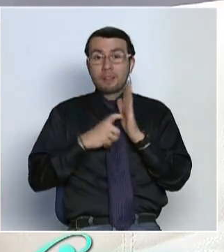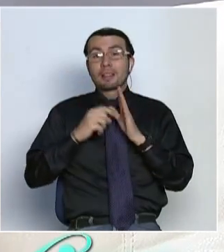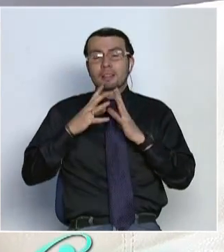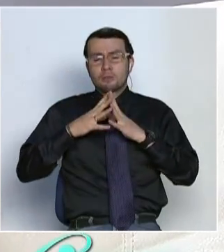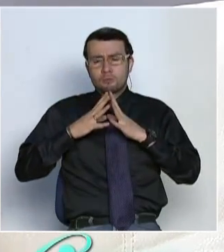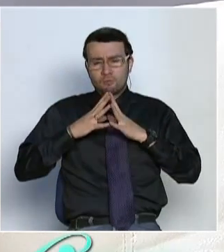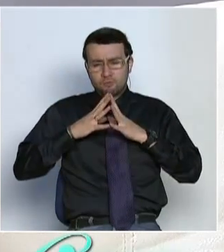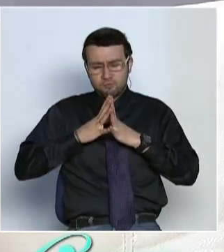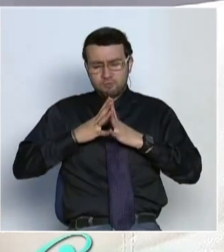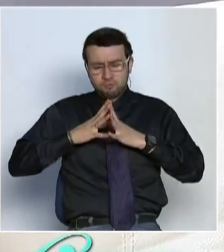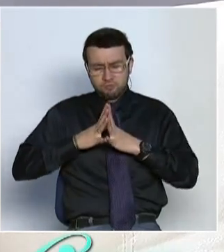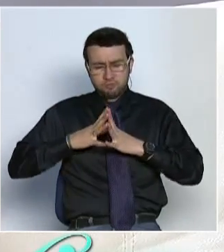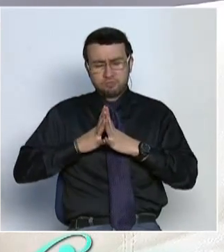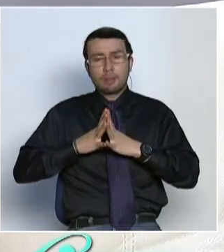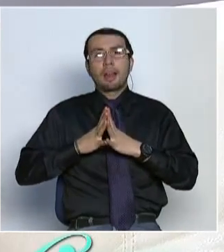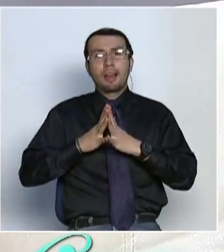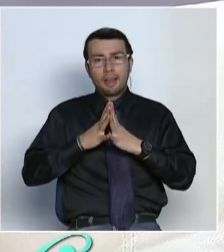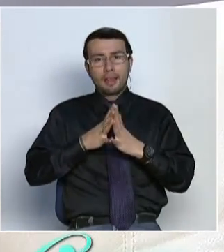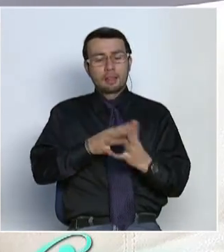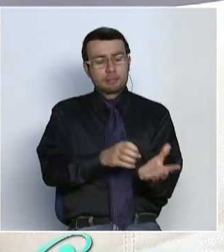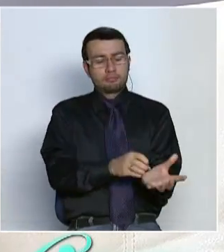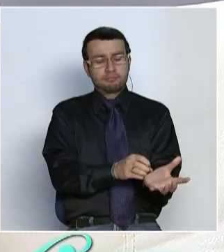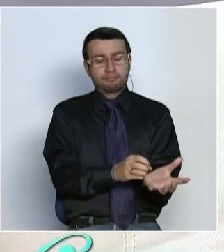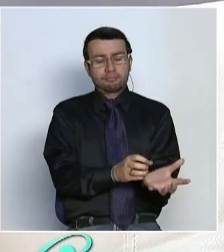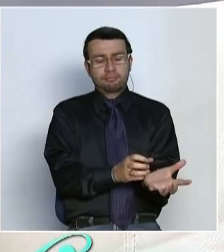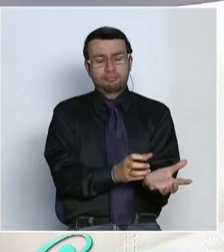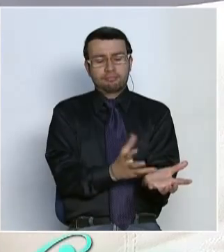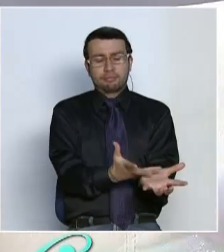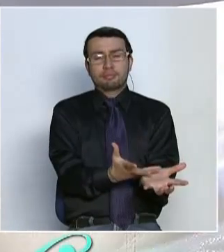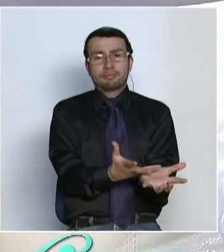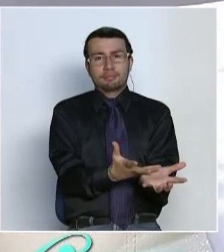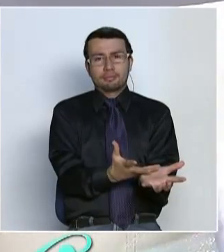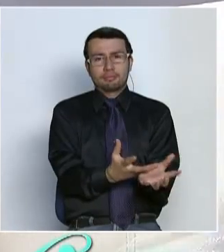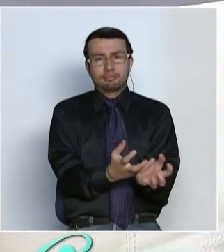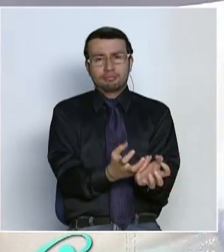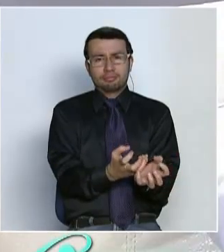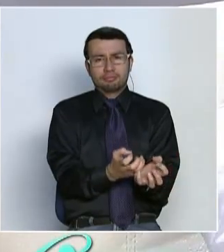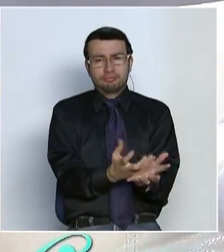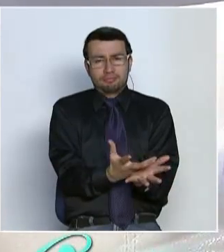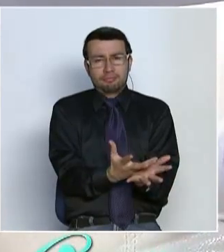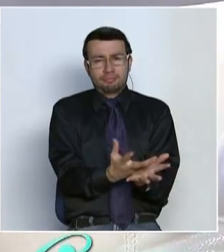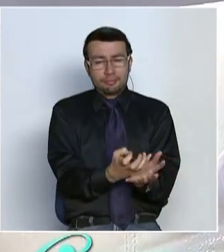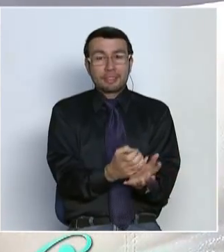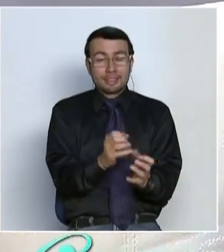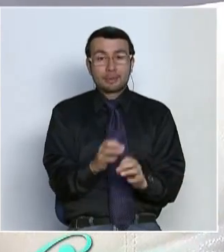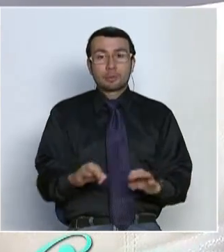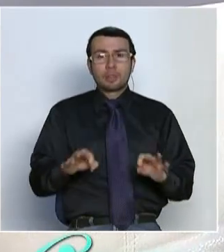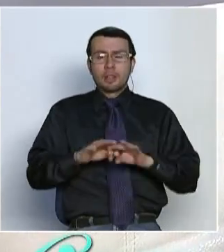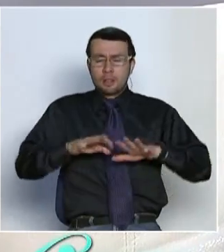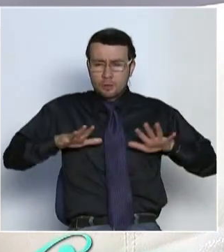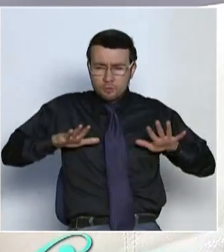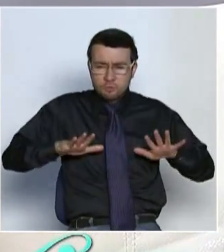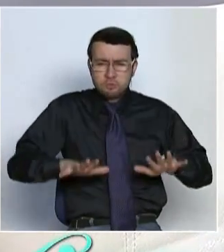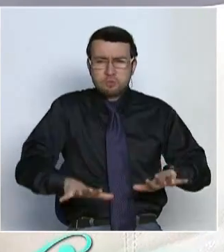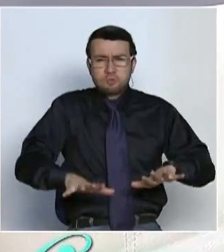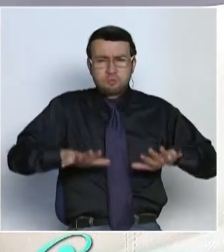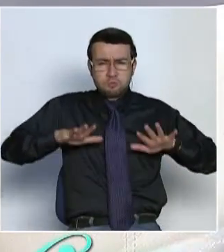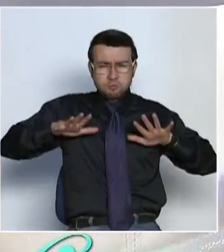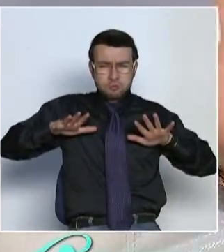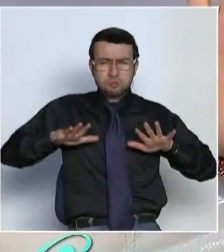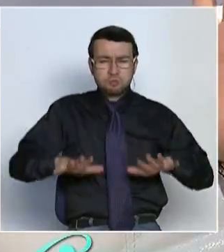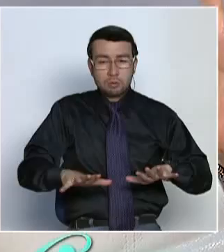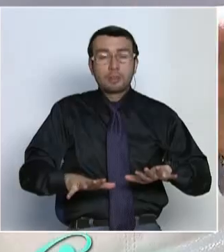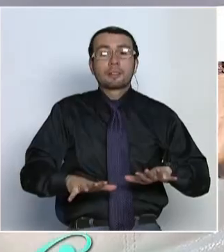para que así esto se esté abriendo. Por eso es muy importante las flexiones o recostarse a la pared.